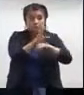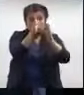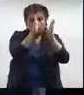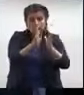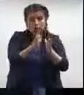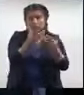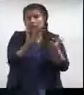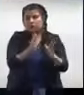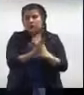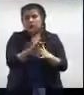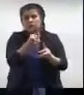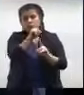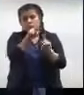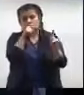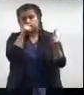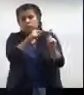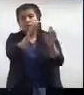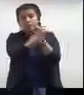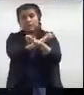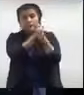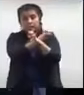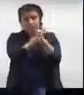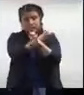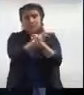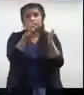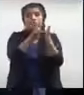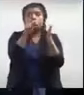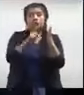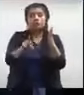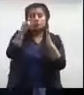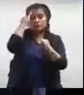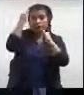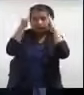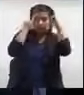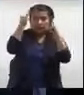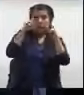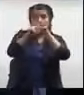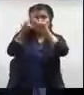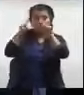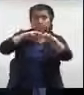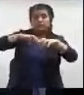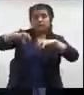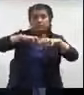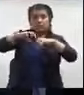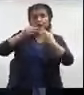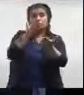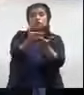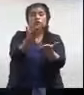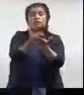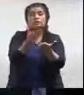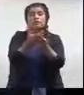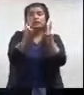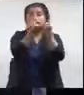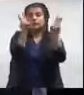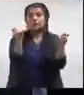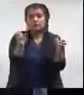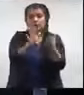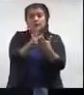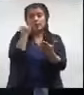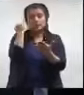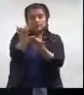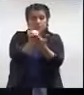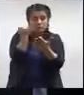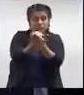la definición y desarrollo de estrategias, programas, proyectos y demás actividades requeridas en materia de